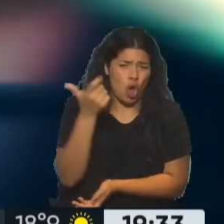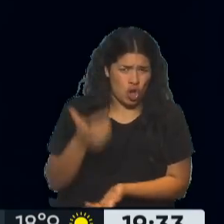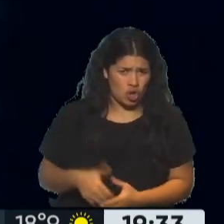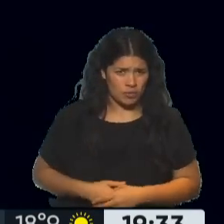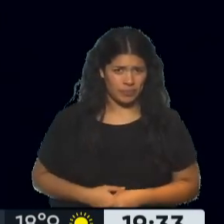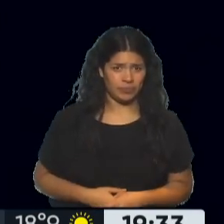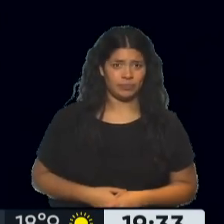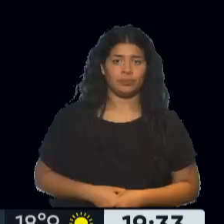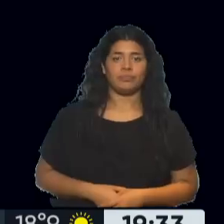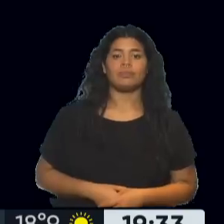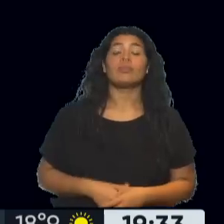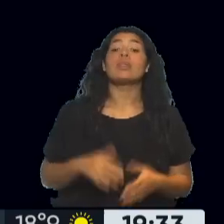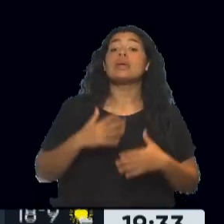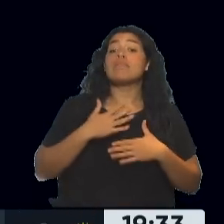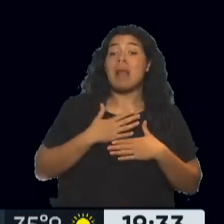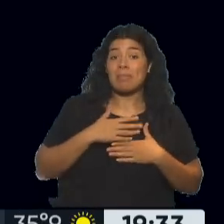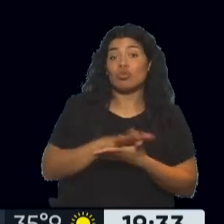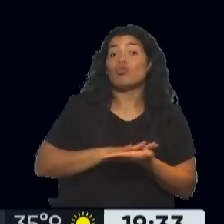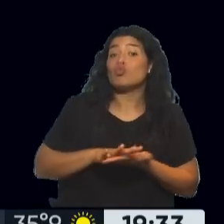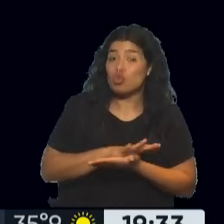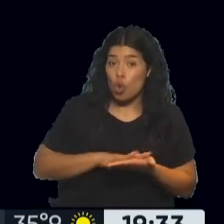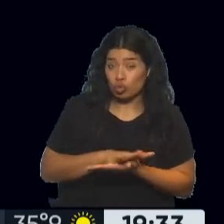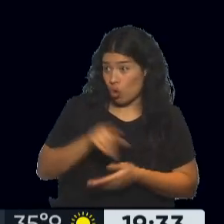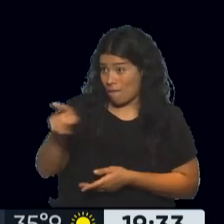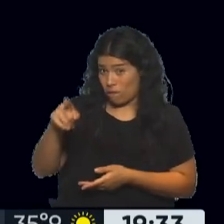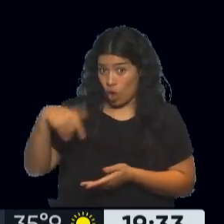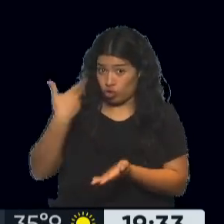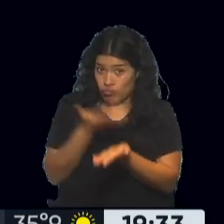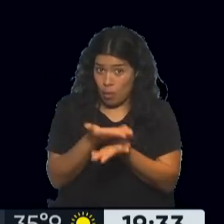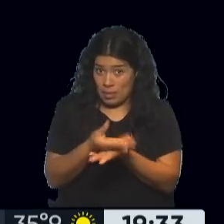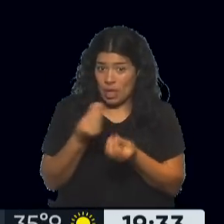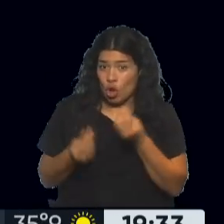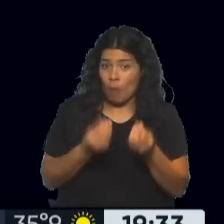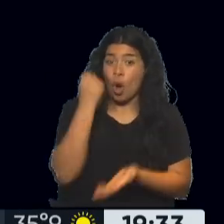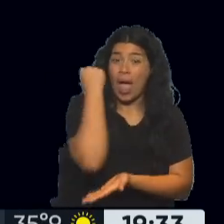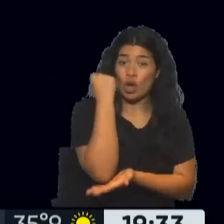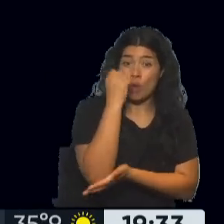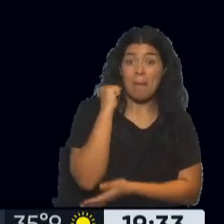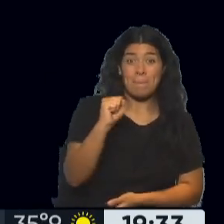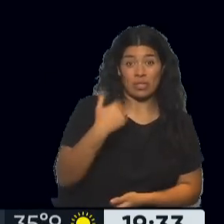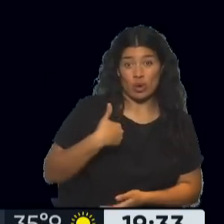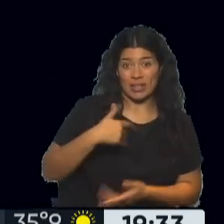plebiscitar. Tipo, una de las soluciones o algo que vos propondrías es dolarizar, tipo, la economía. No.